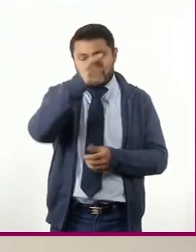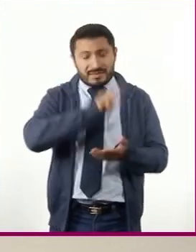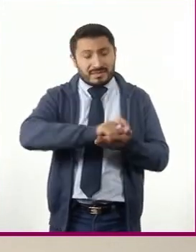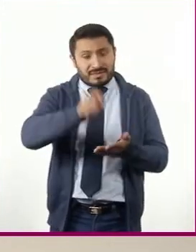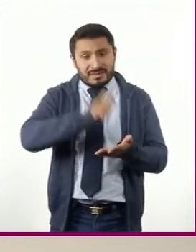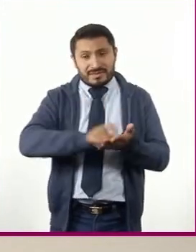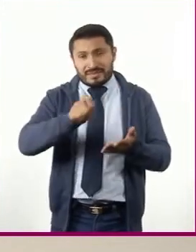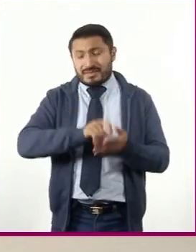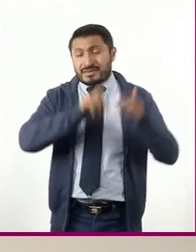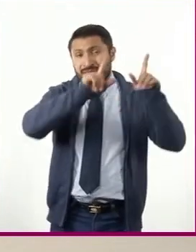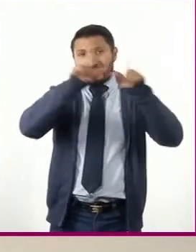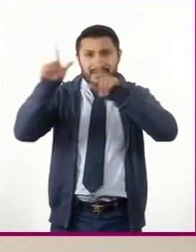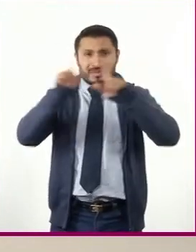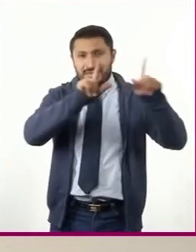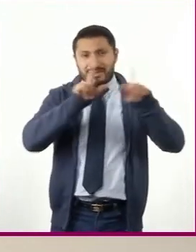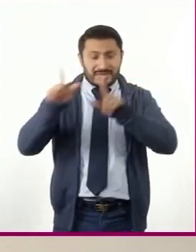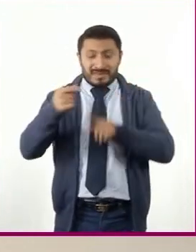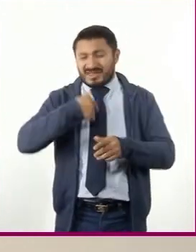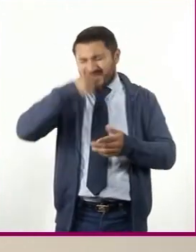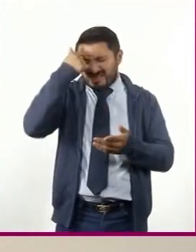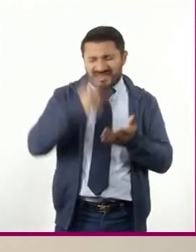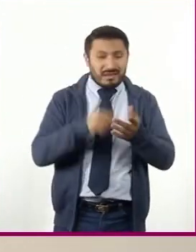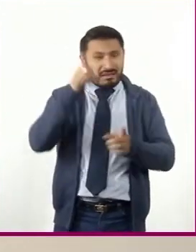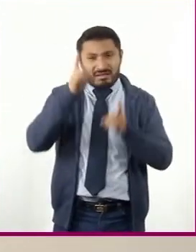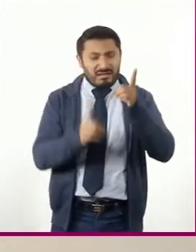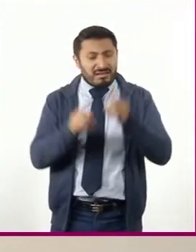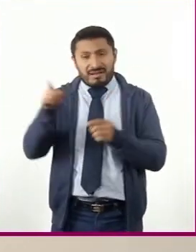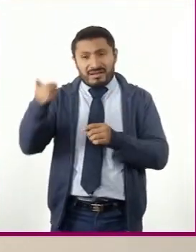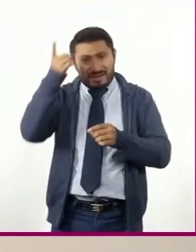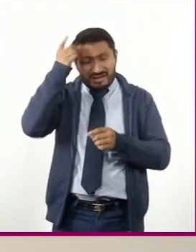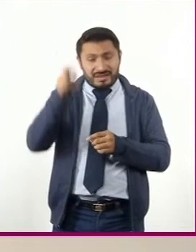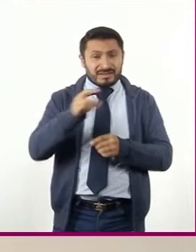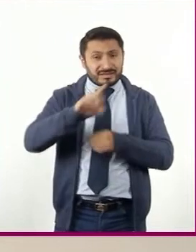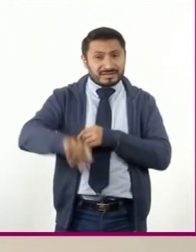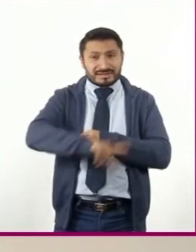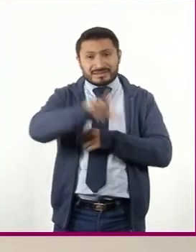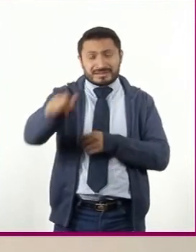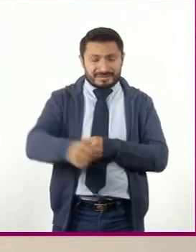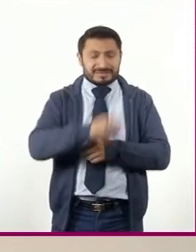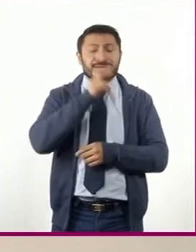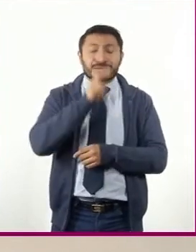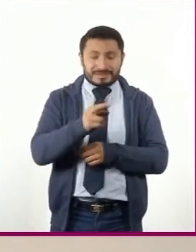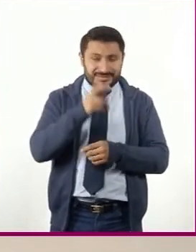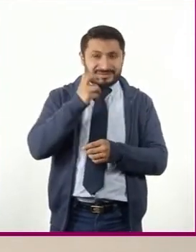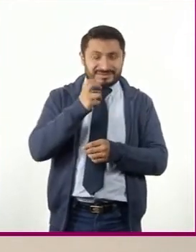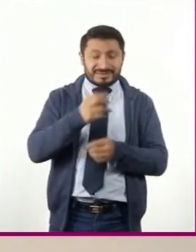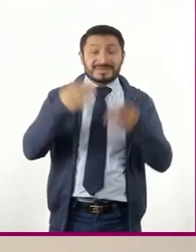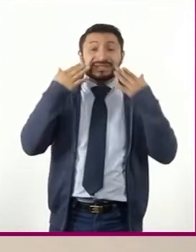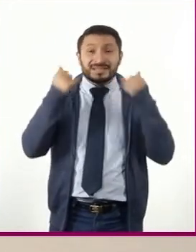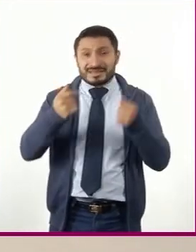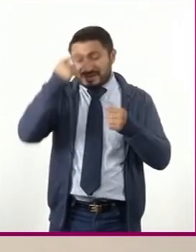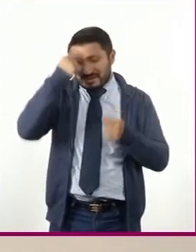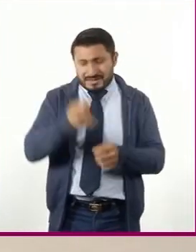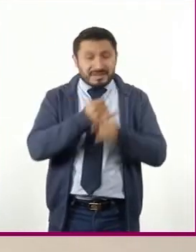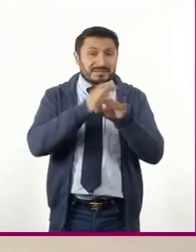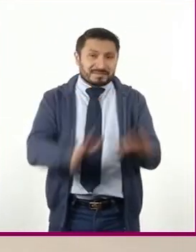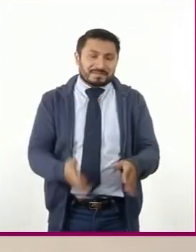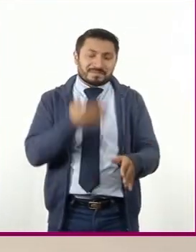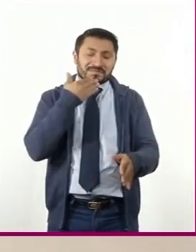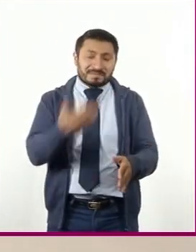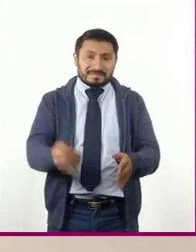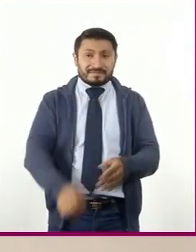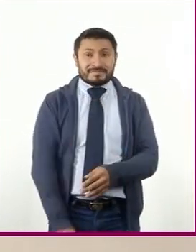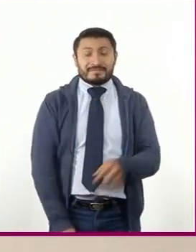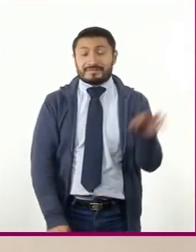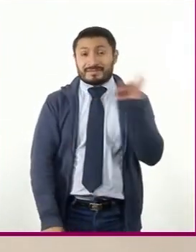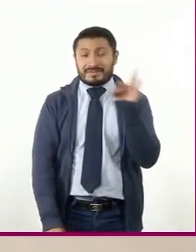colocando en su cuadro y creo que hay una duda que el doctor nos resolverá muy amablemente para poder obtener información, en